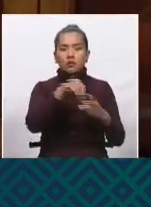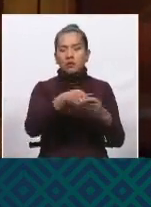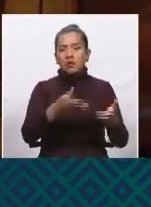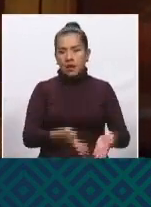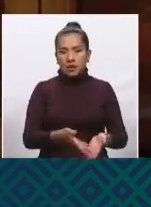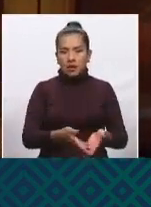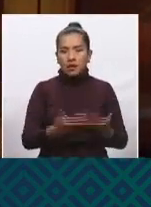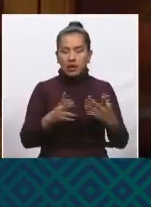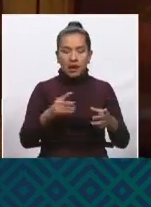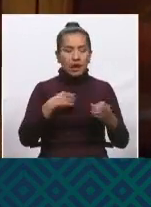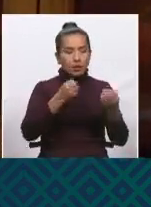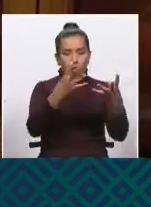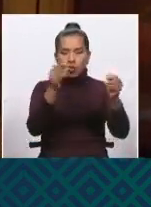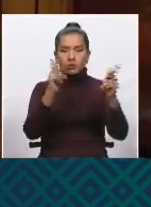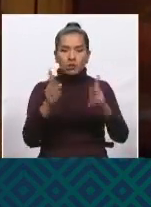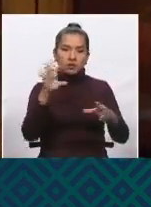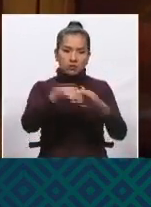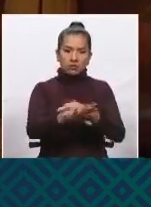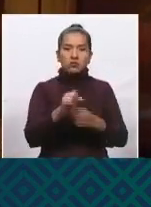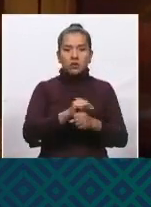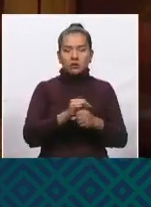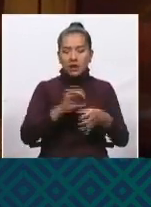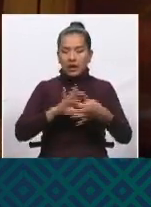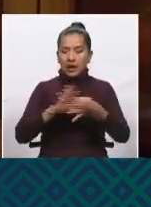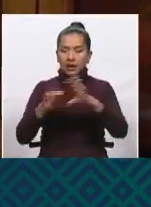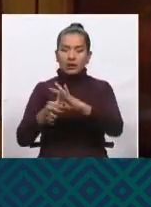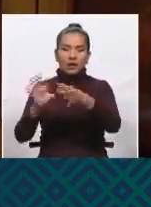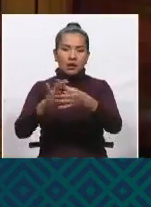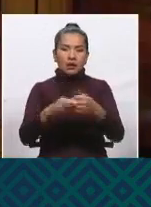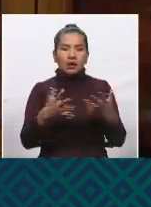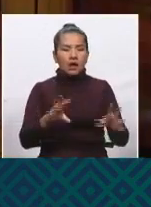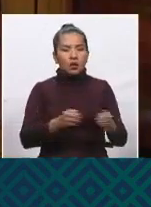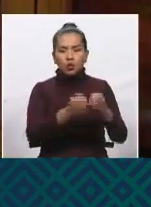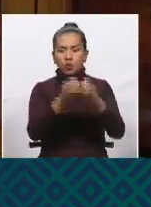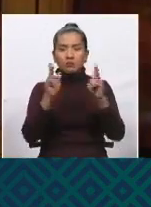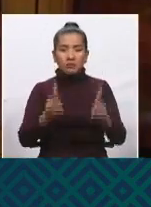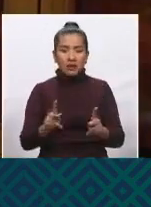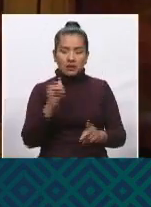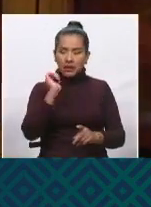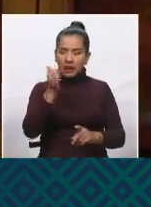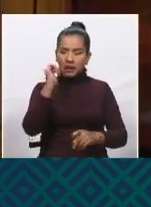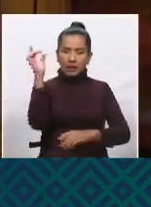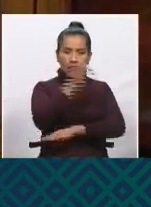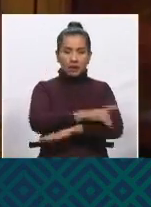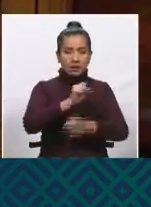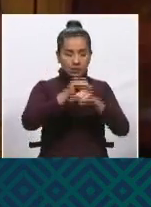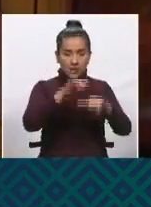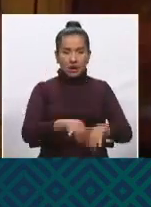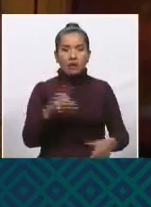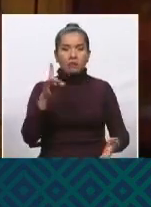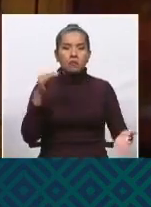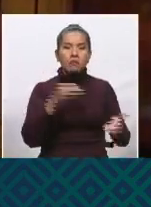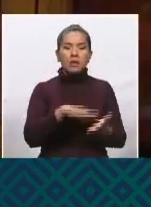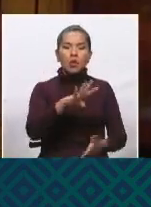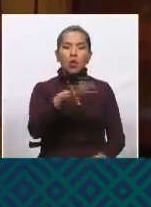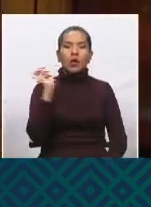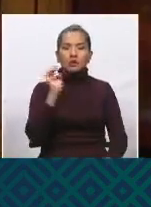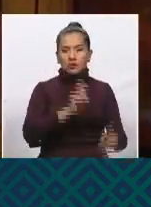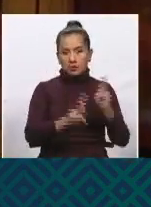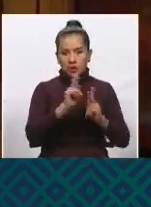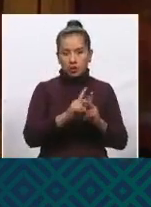es una cadena. Aquí hay mucha gente que trabaja. Son 1.400 personas que trabajan diariamente aquí para llevar el sustento diario de su